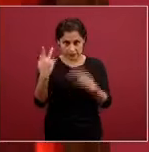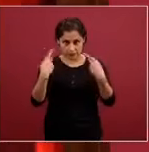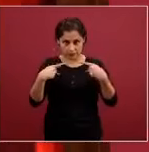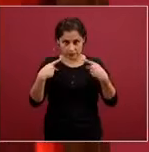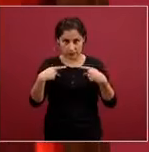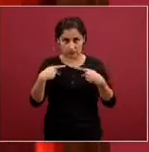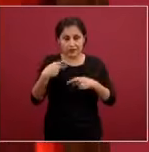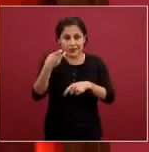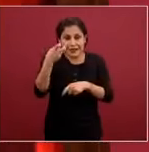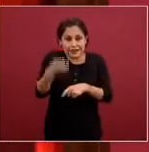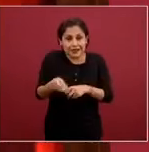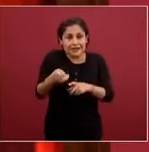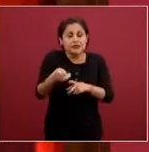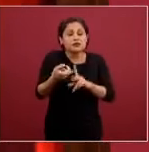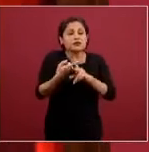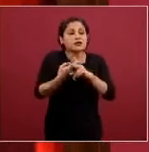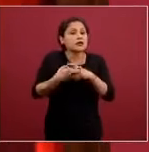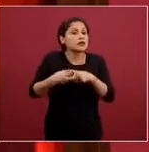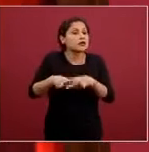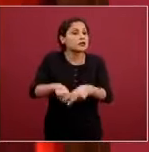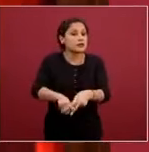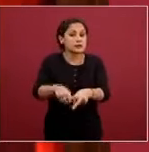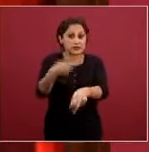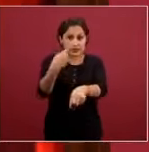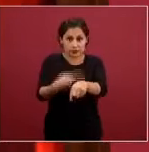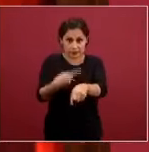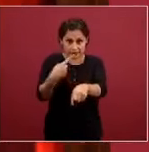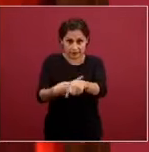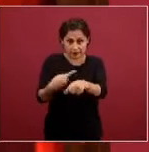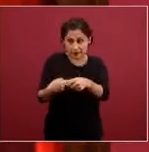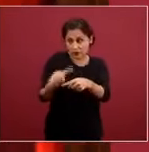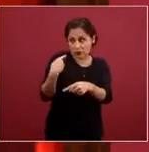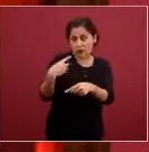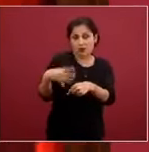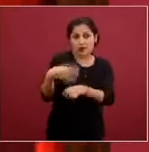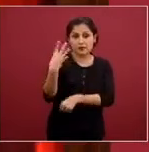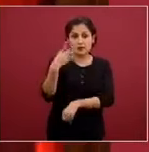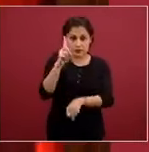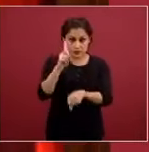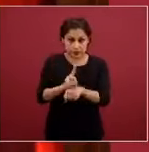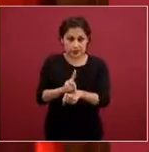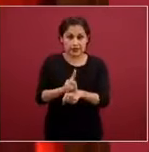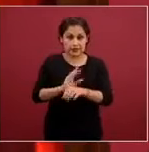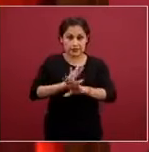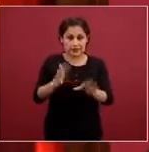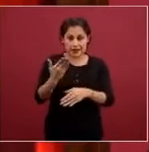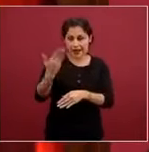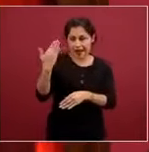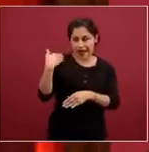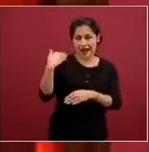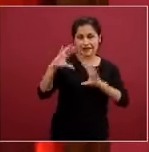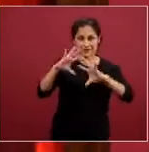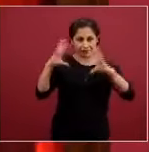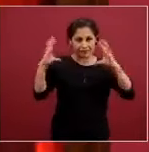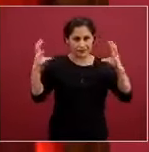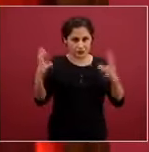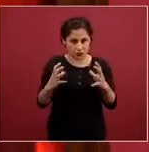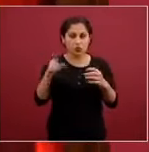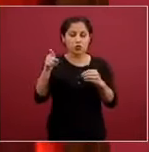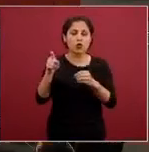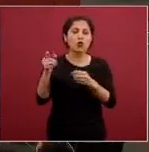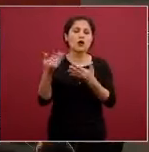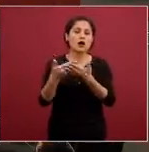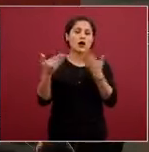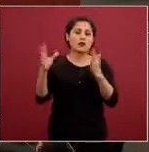iniciaron con signos y síntomas de enfermedad en los últimos 14 días. Así como lo veíamos en el mapa mundial, este grupo de